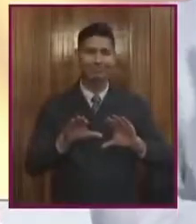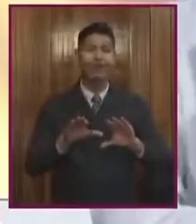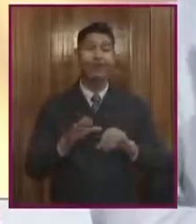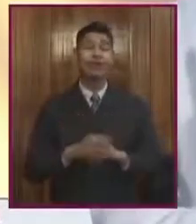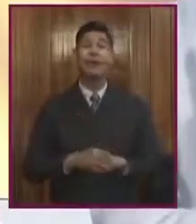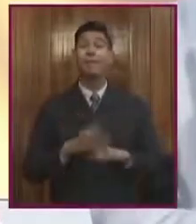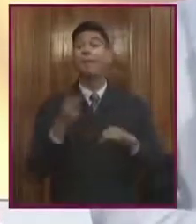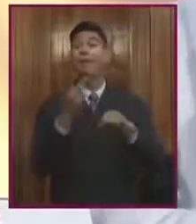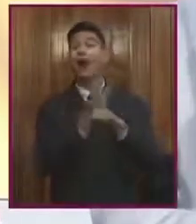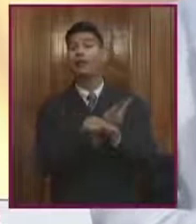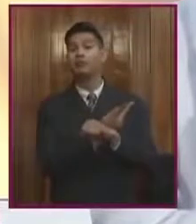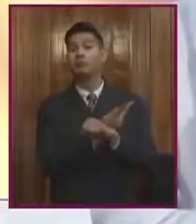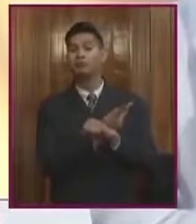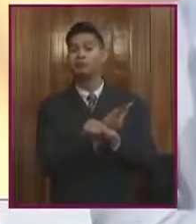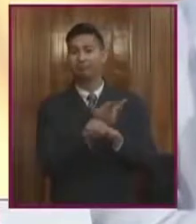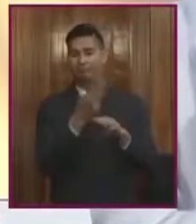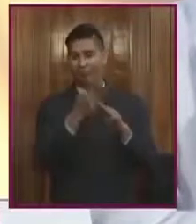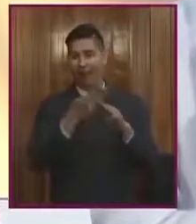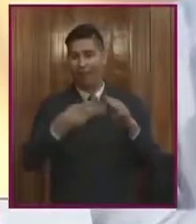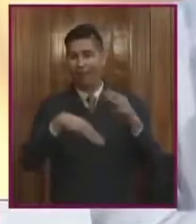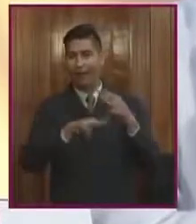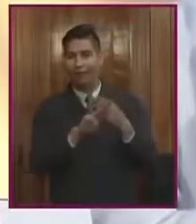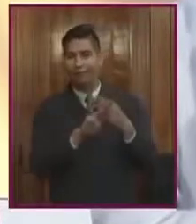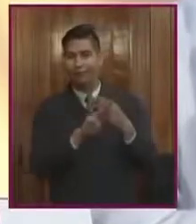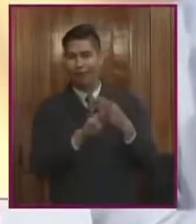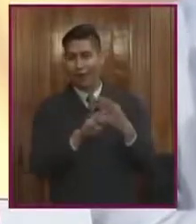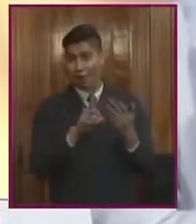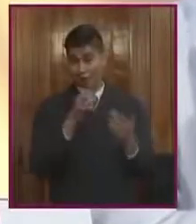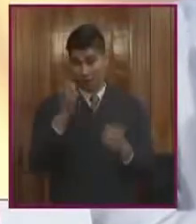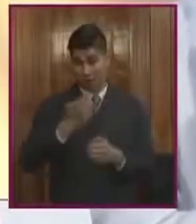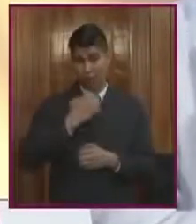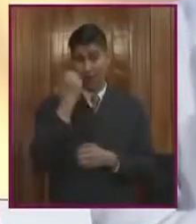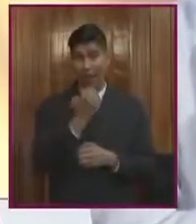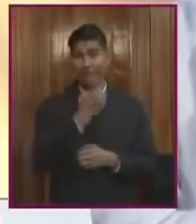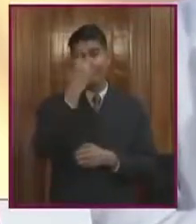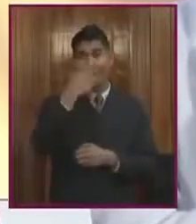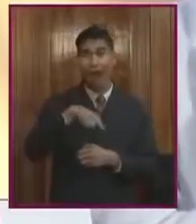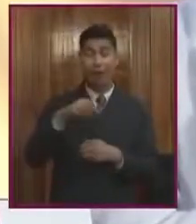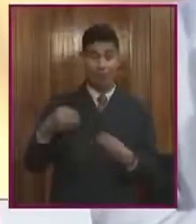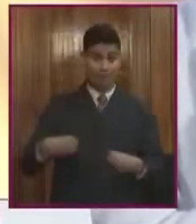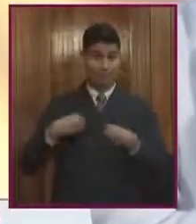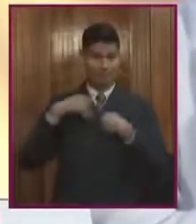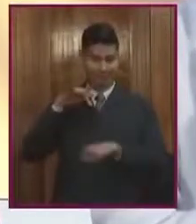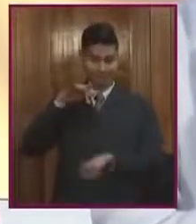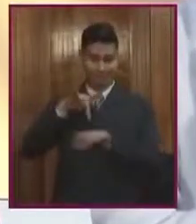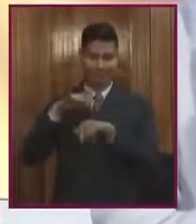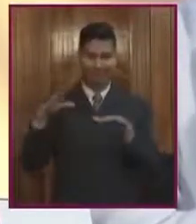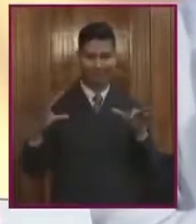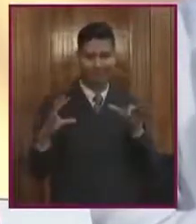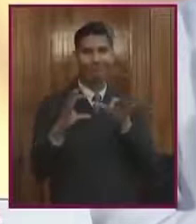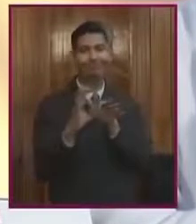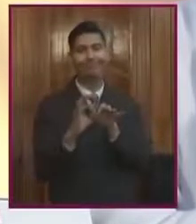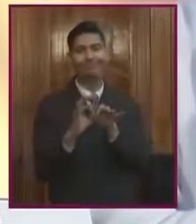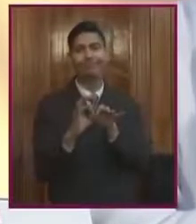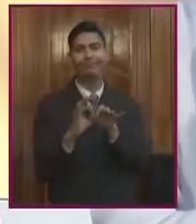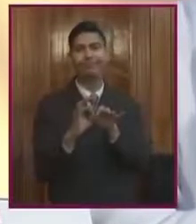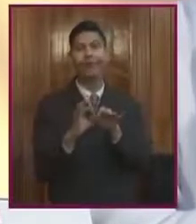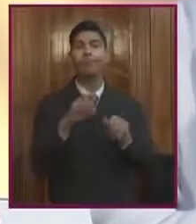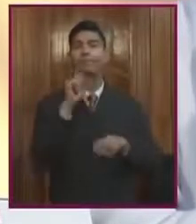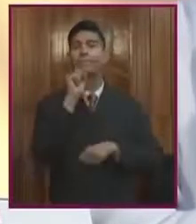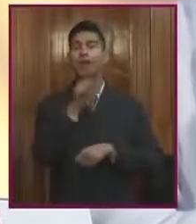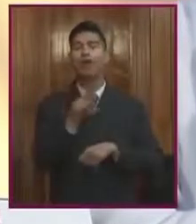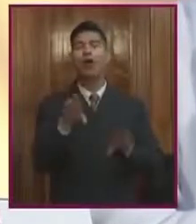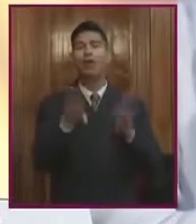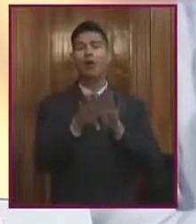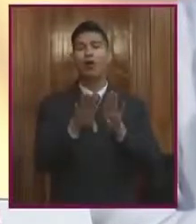el currículo con los problemas de la realidad, buscando una integración curricular desde lo